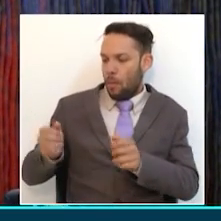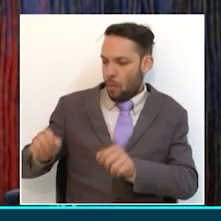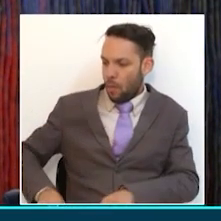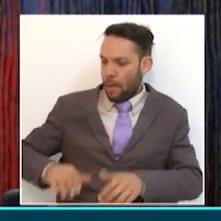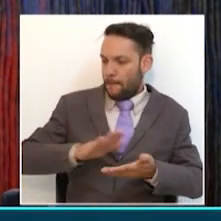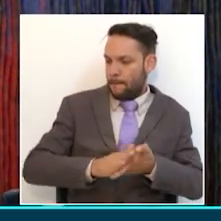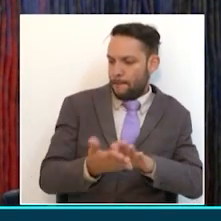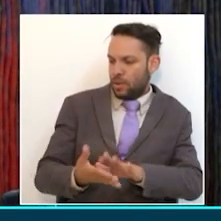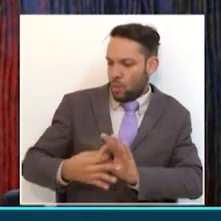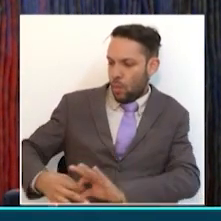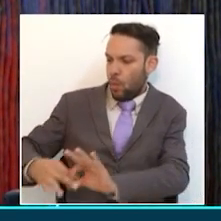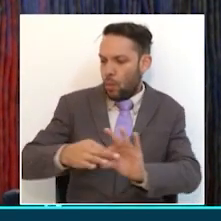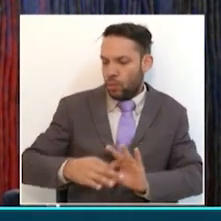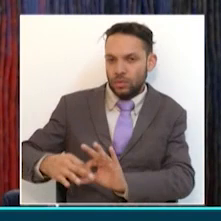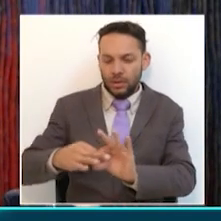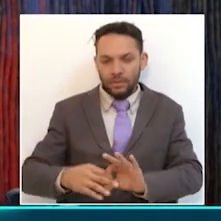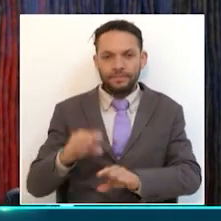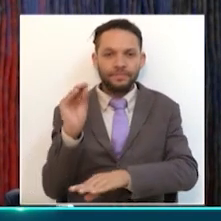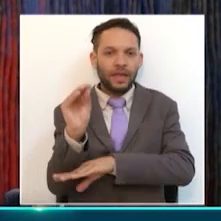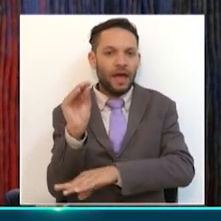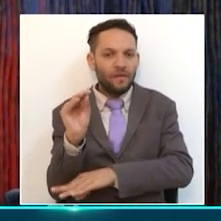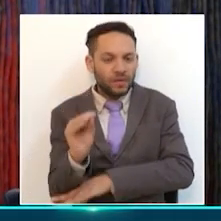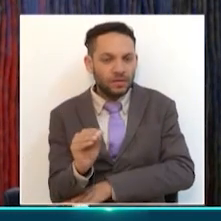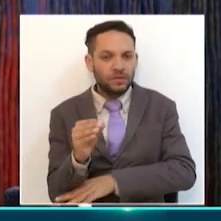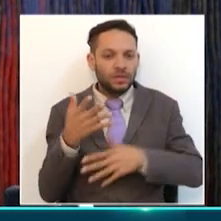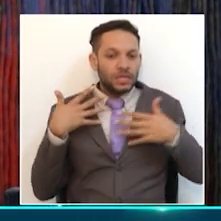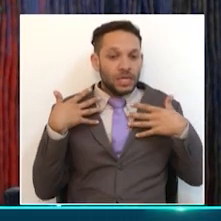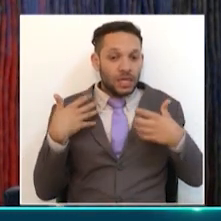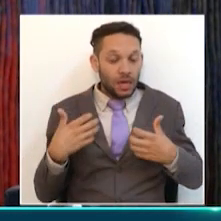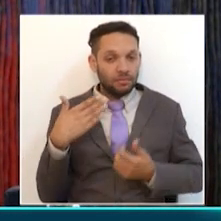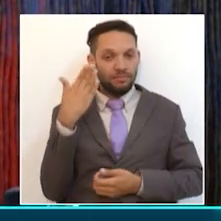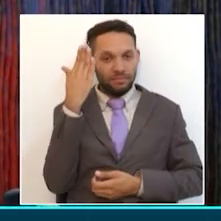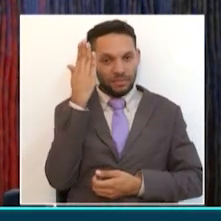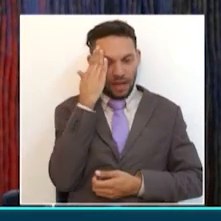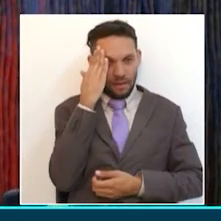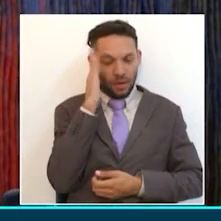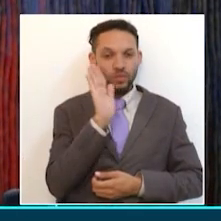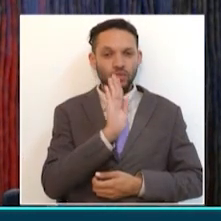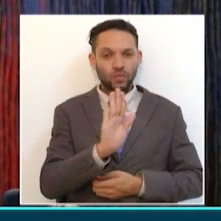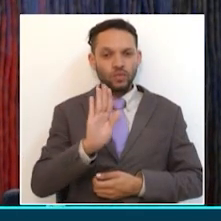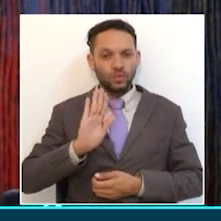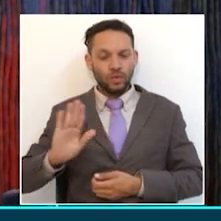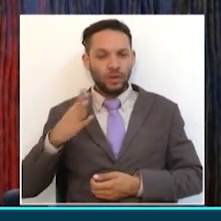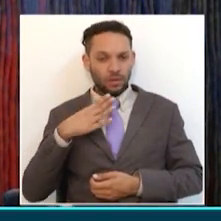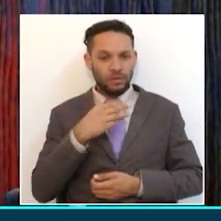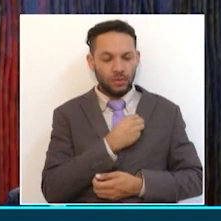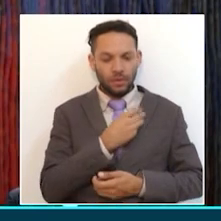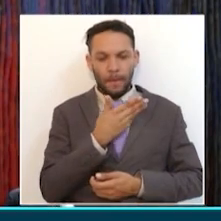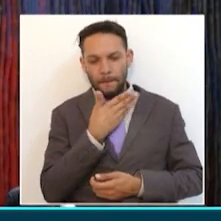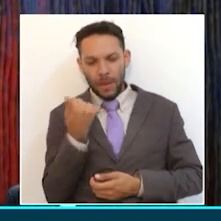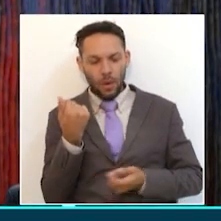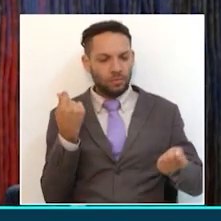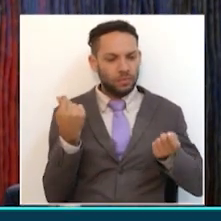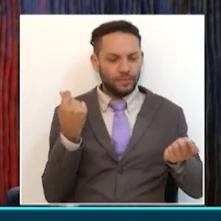pacíficamente. Colombianos, yo creo como ustedes que podemos ser más como país porque